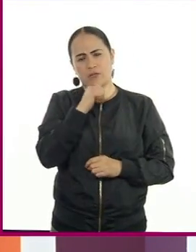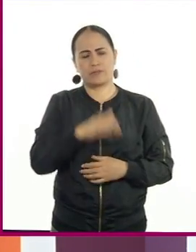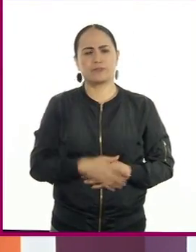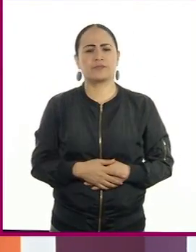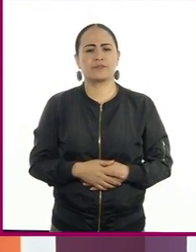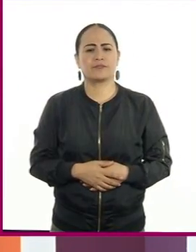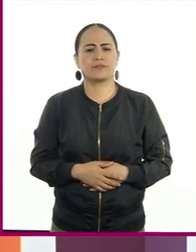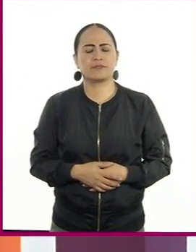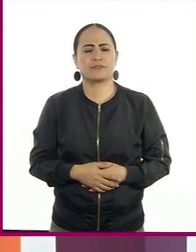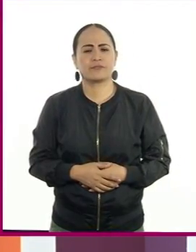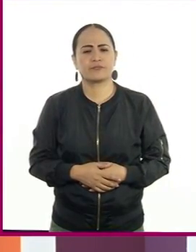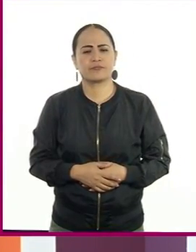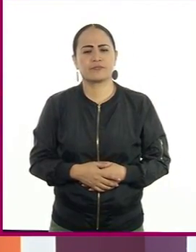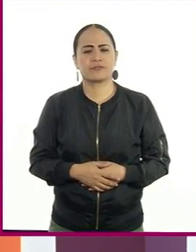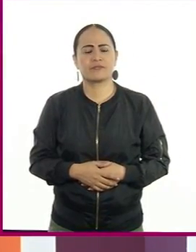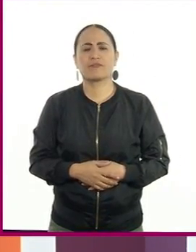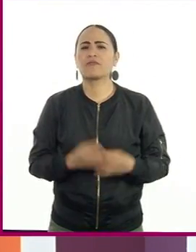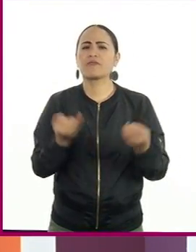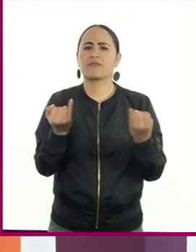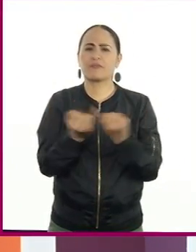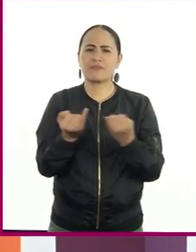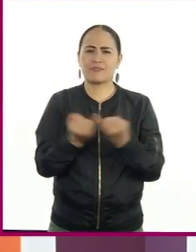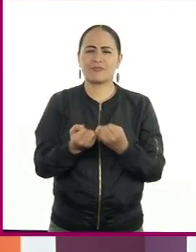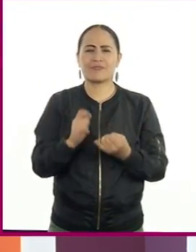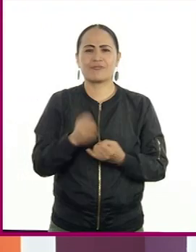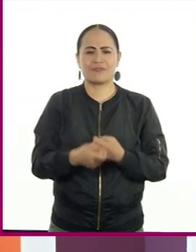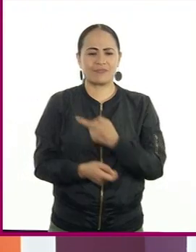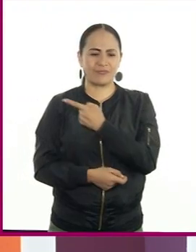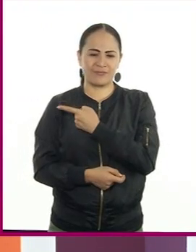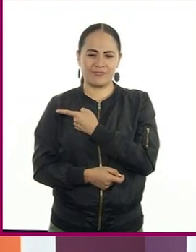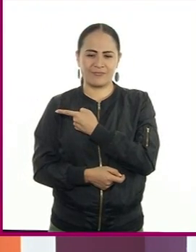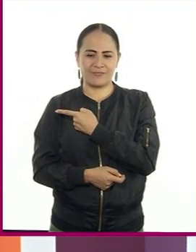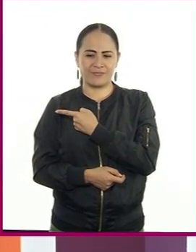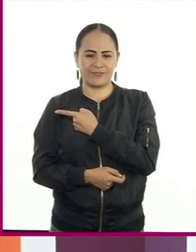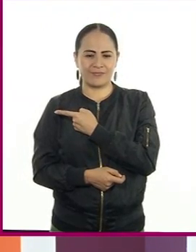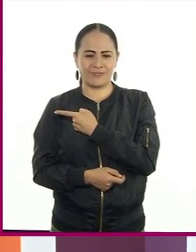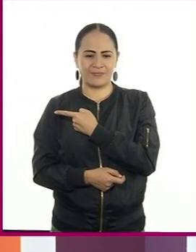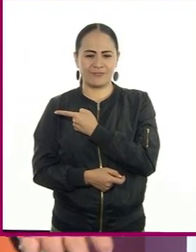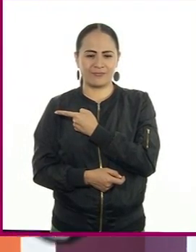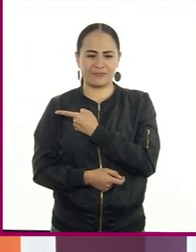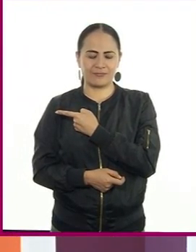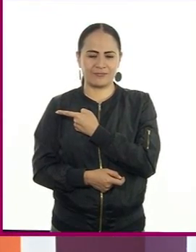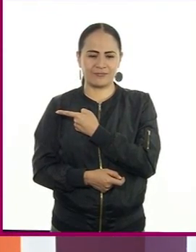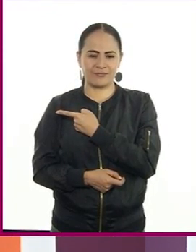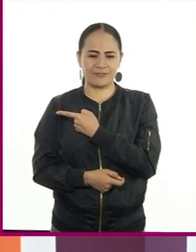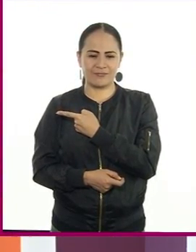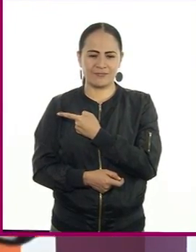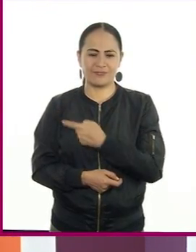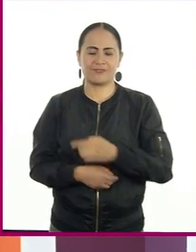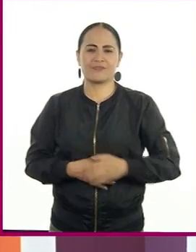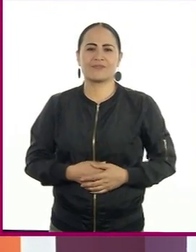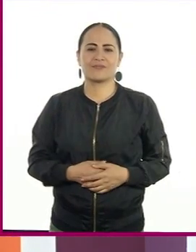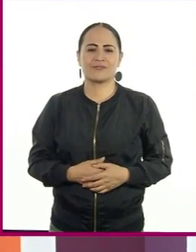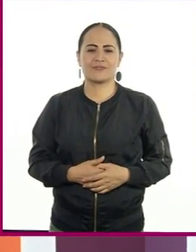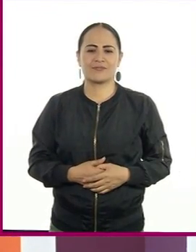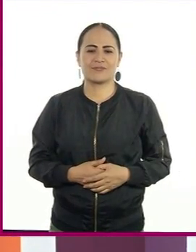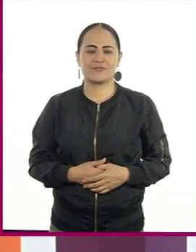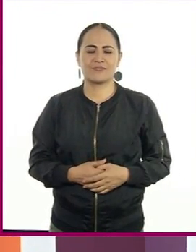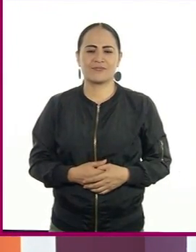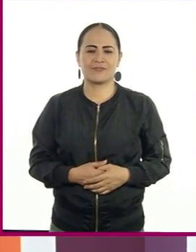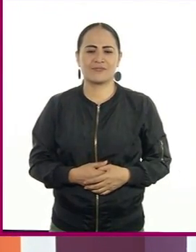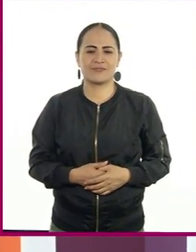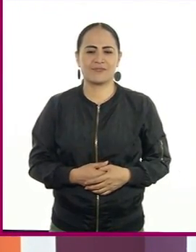También recuperamos lo que implica ser sujeto de derechos y su vinculación con la dignidad